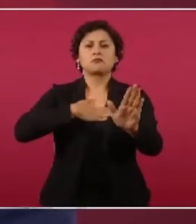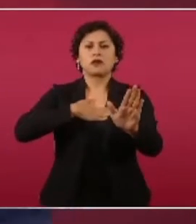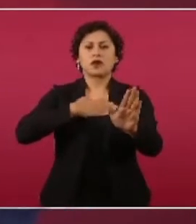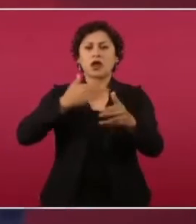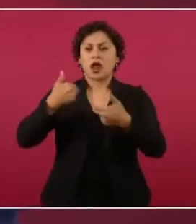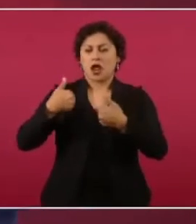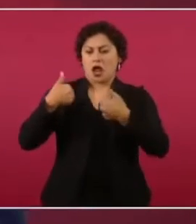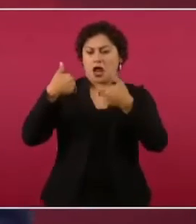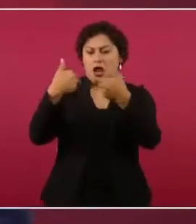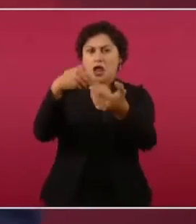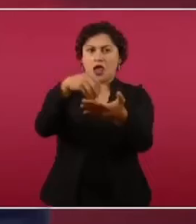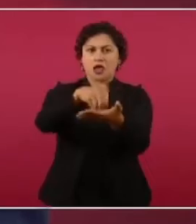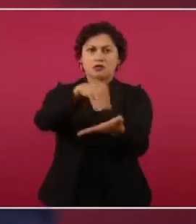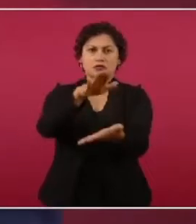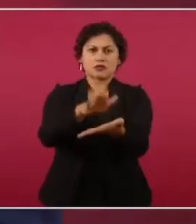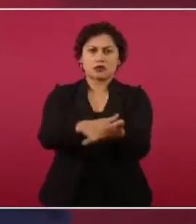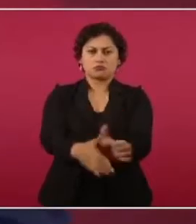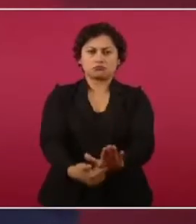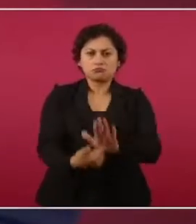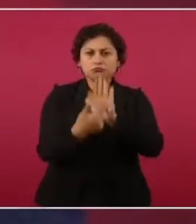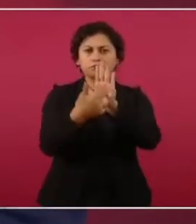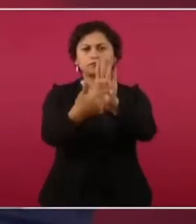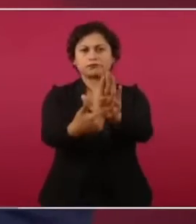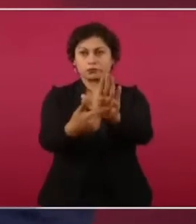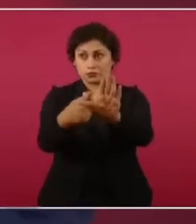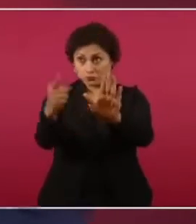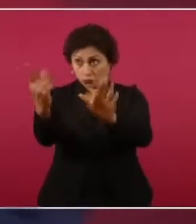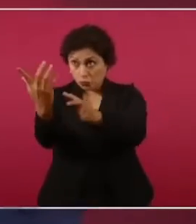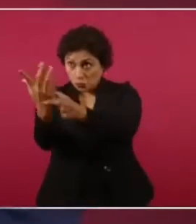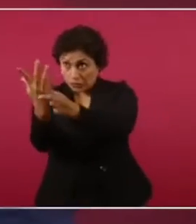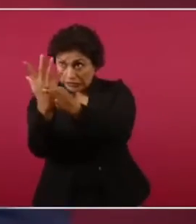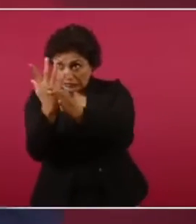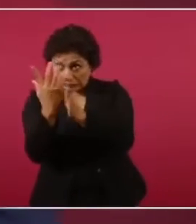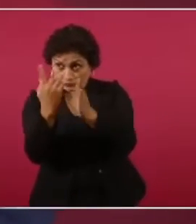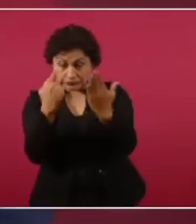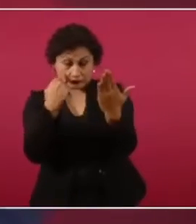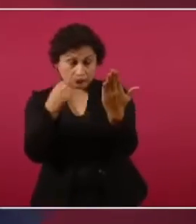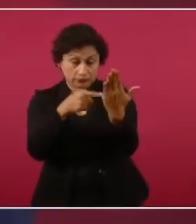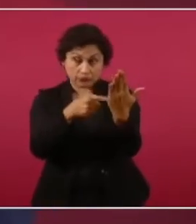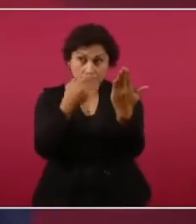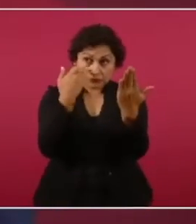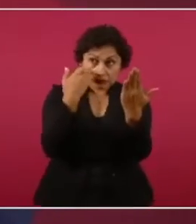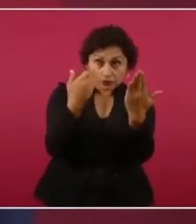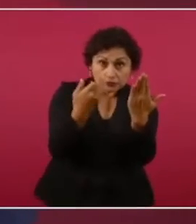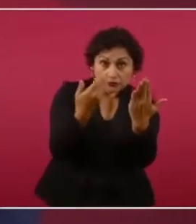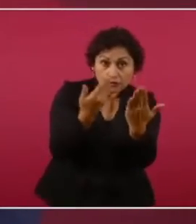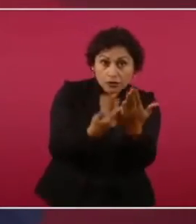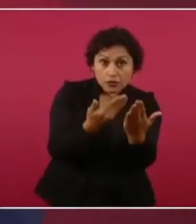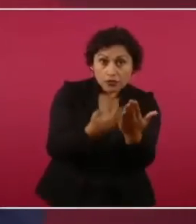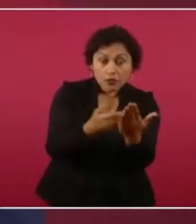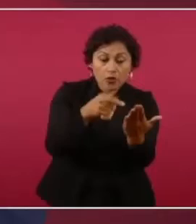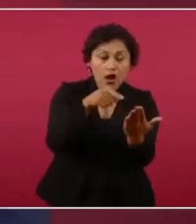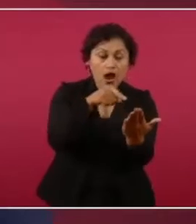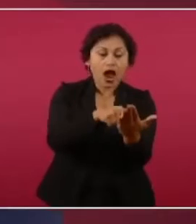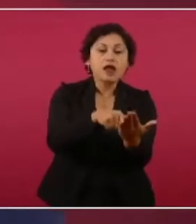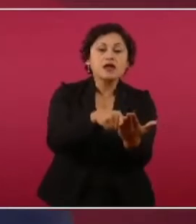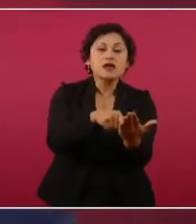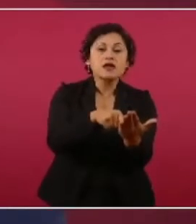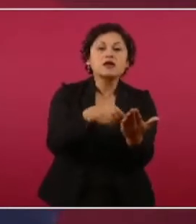se aparece de que en mi testamento escribo de que mi heredero